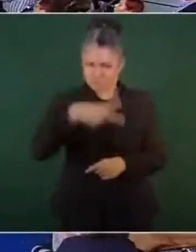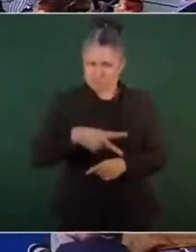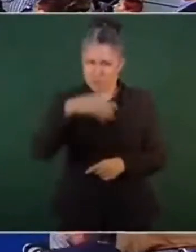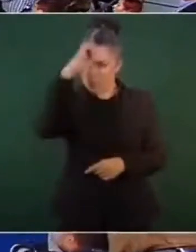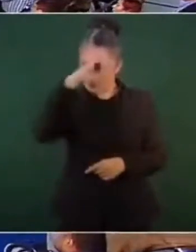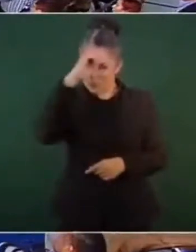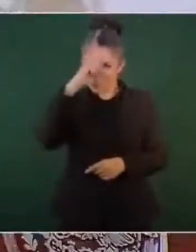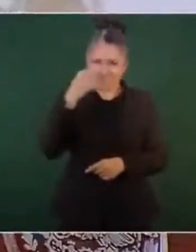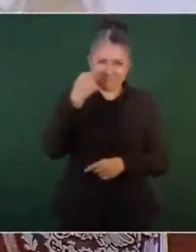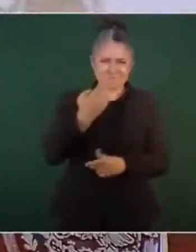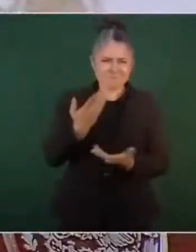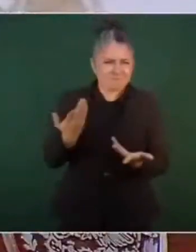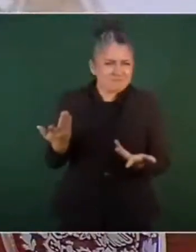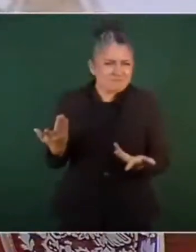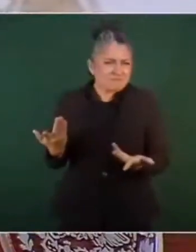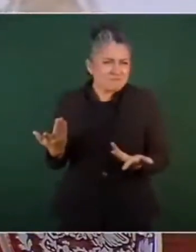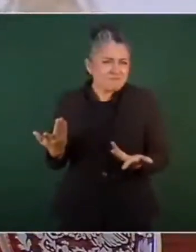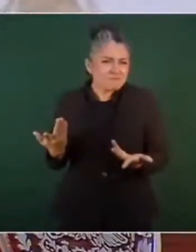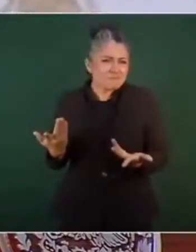porque